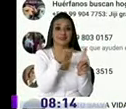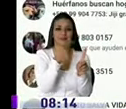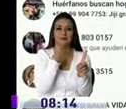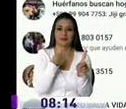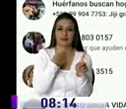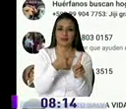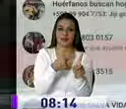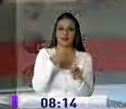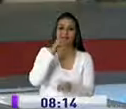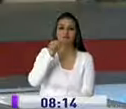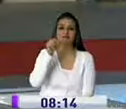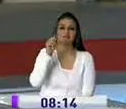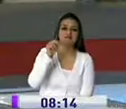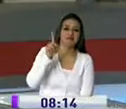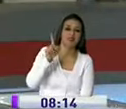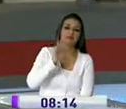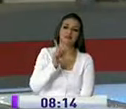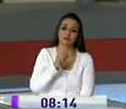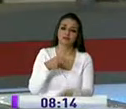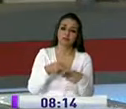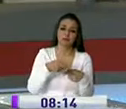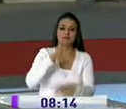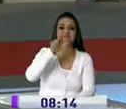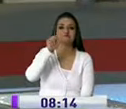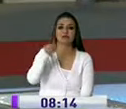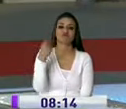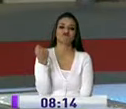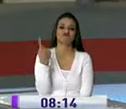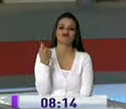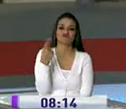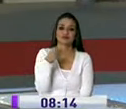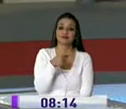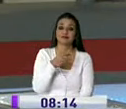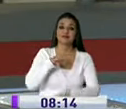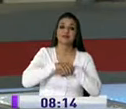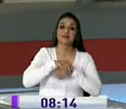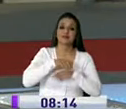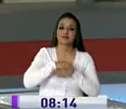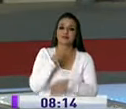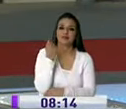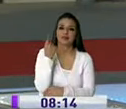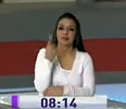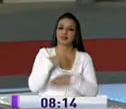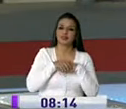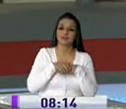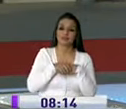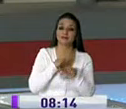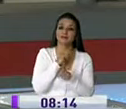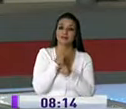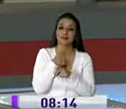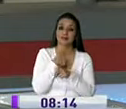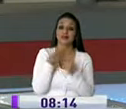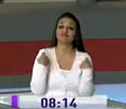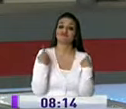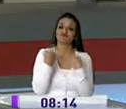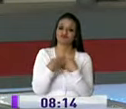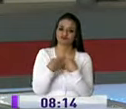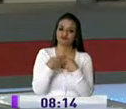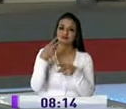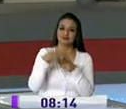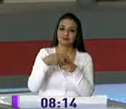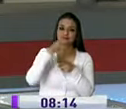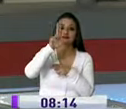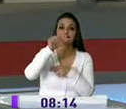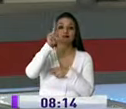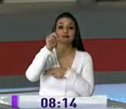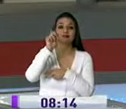no le diga blind, sino que le diga blind, porque no entienden el blind, me decía. Y tiene toda la razón, en Spanish es, o sea, en